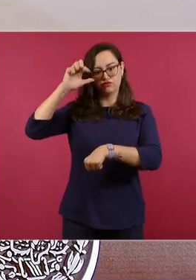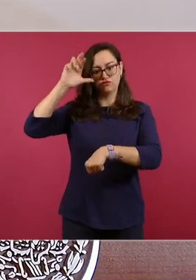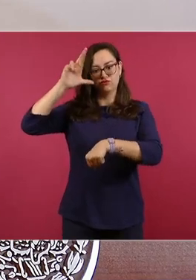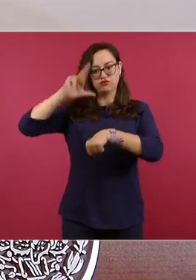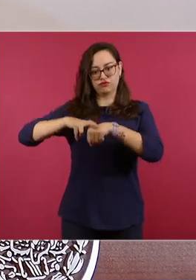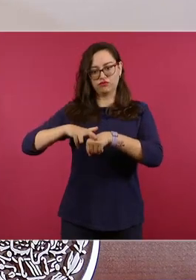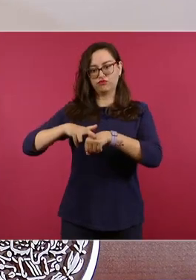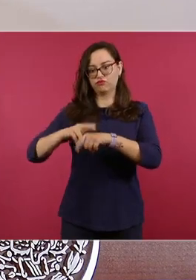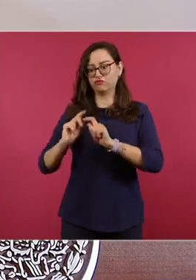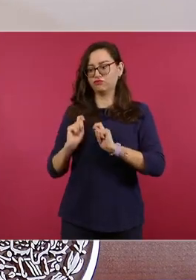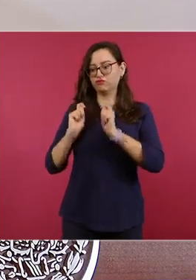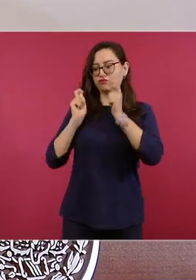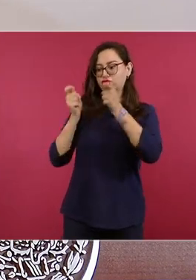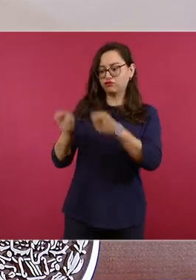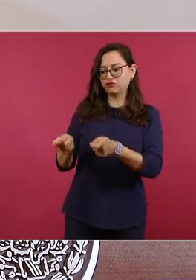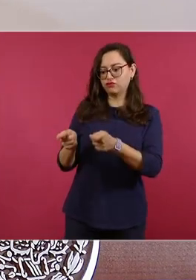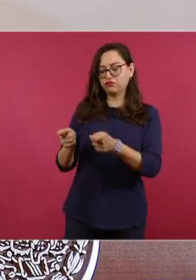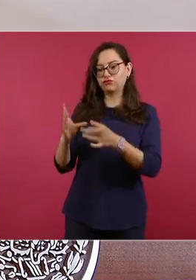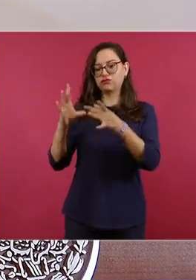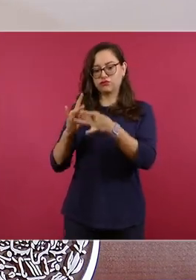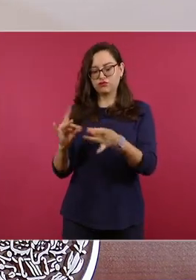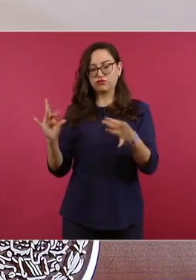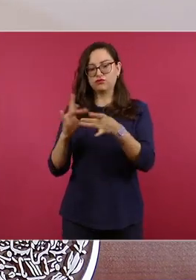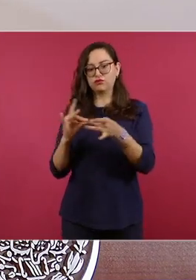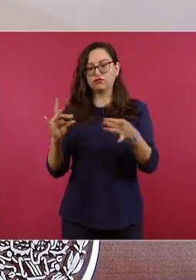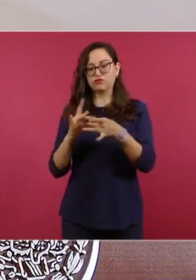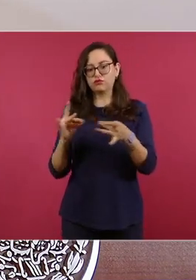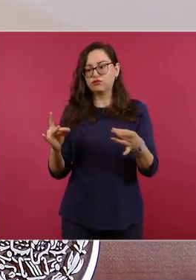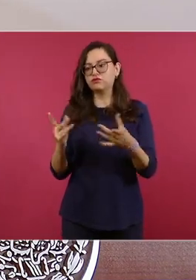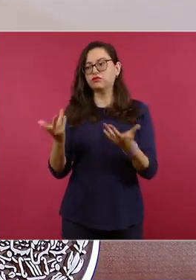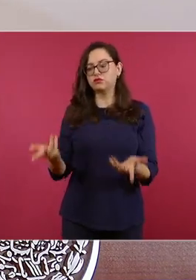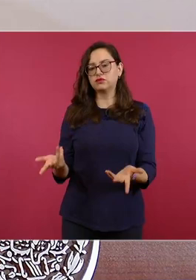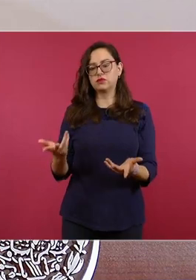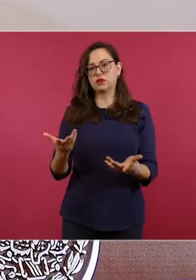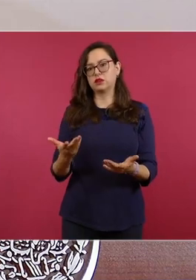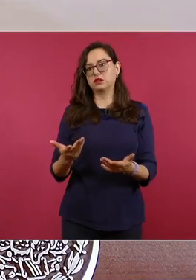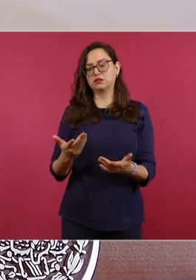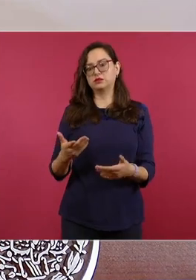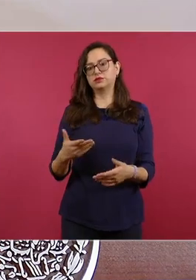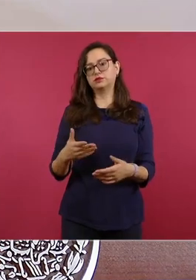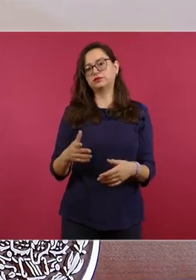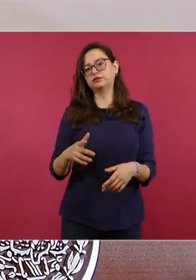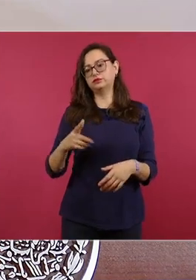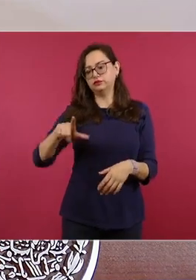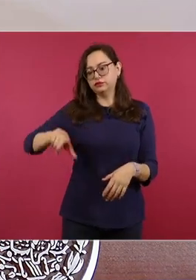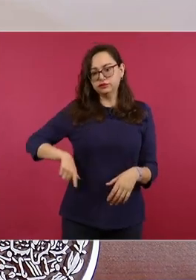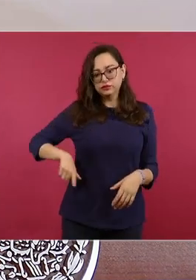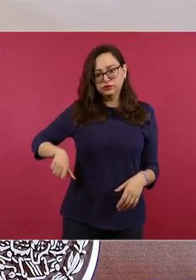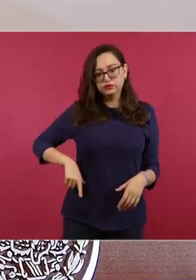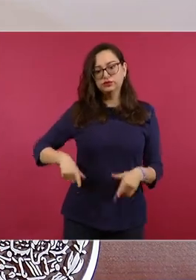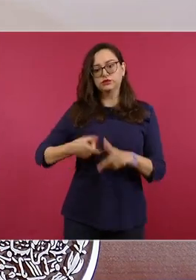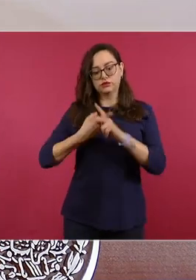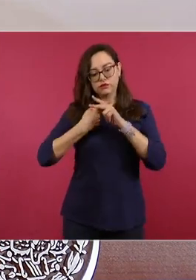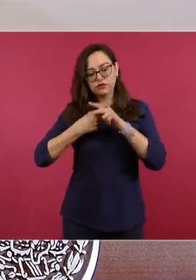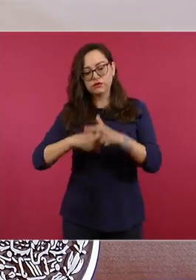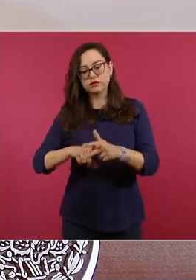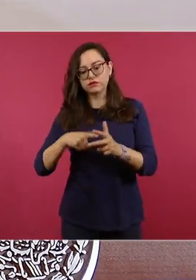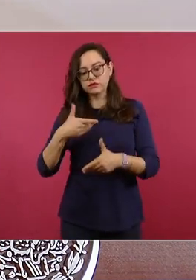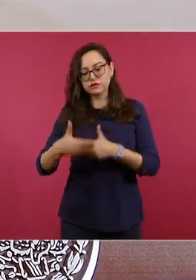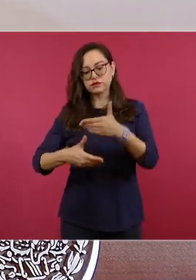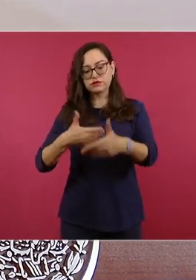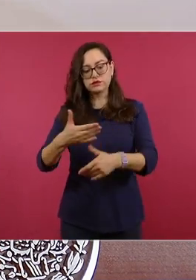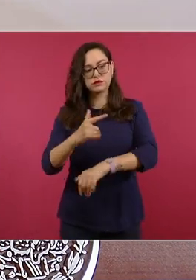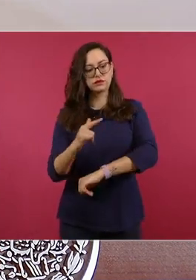Marina, quien va a explicar cómo es que se recibió el aeropuerto y todo lo que se estuvo haciendo. Posteriormente,